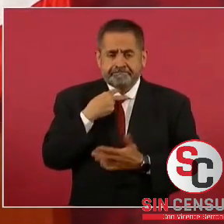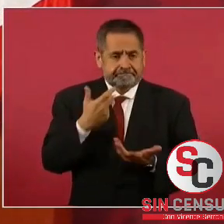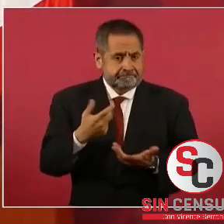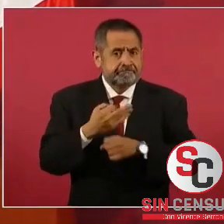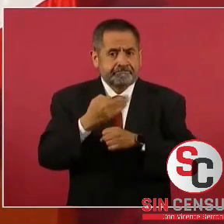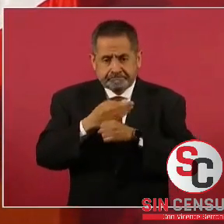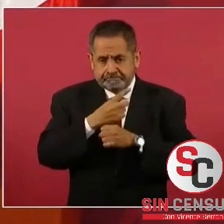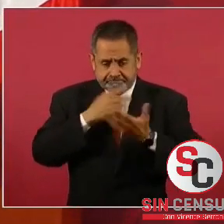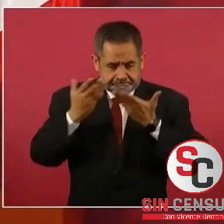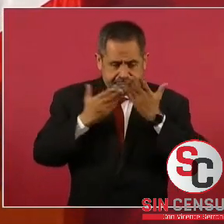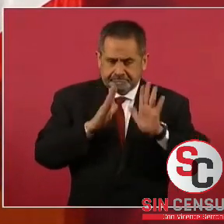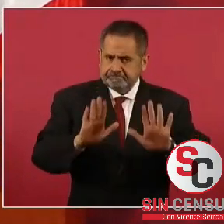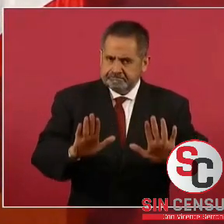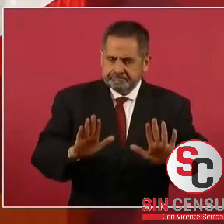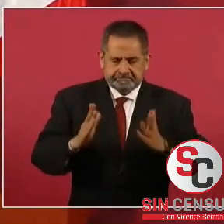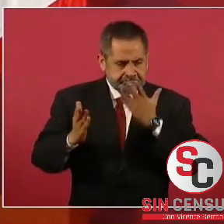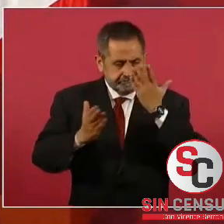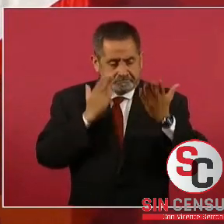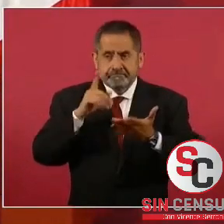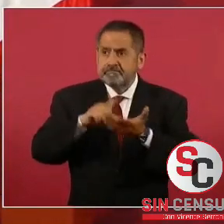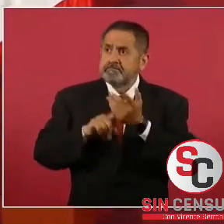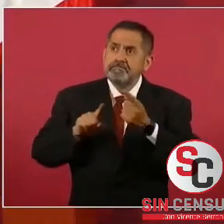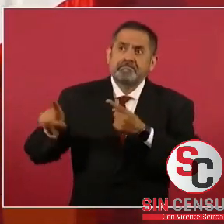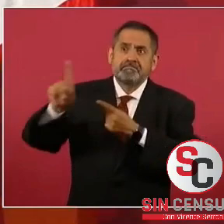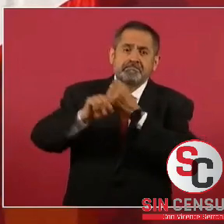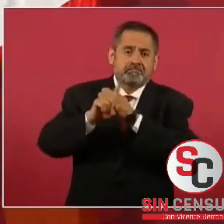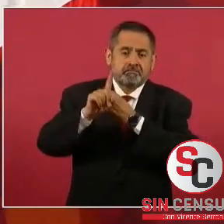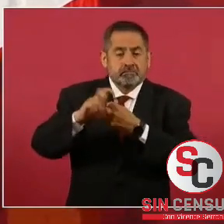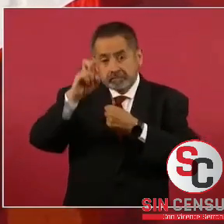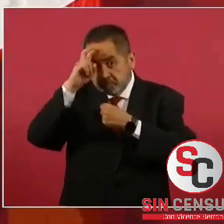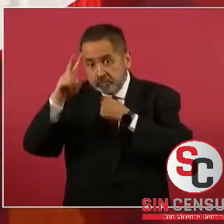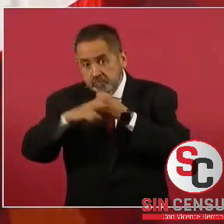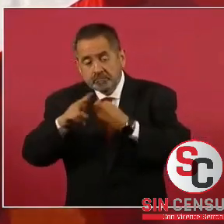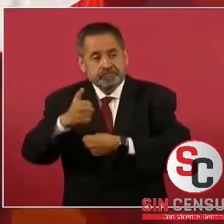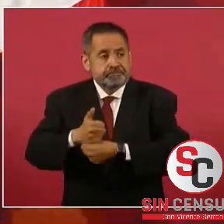porque se está padeciendo mucho, sobre todo en Europa,